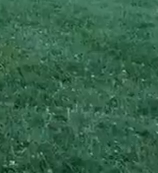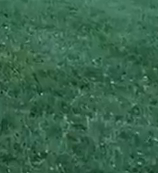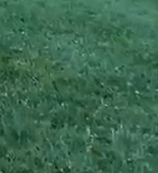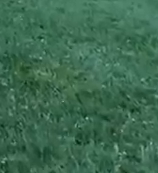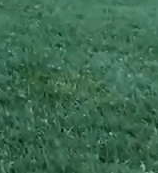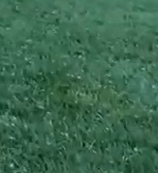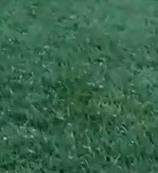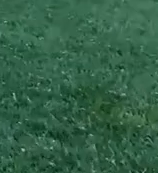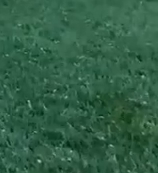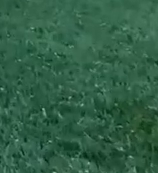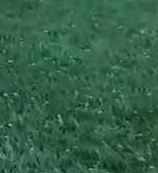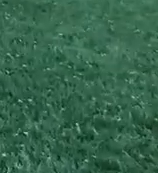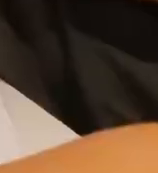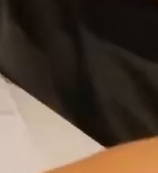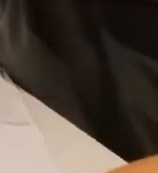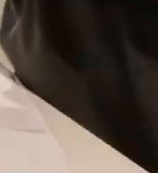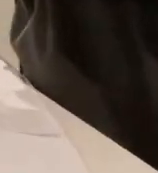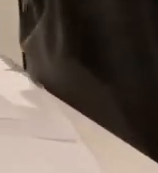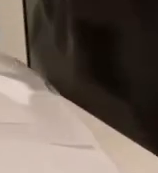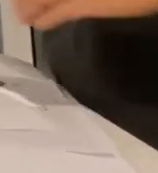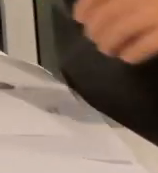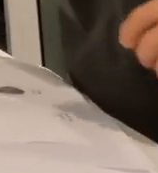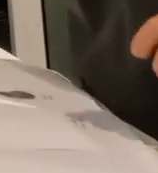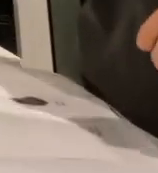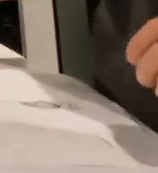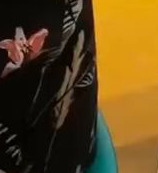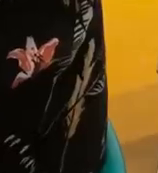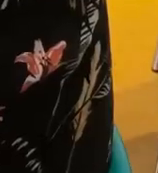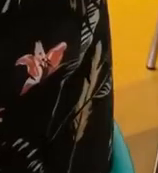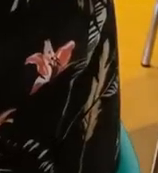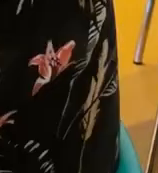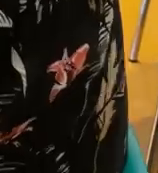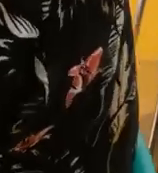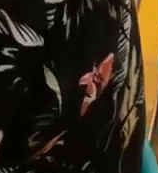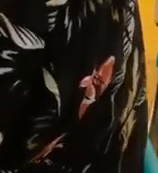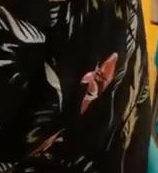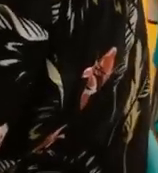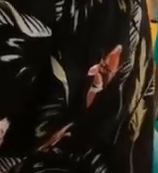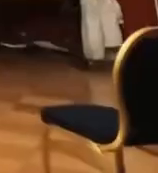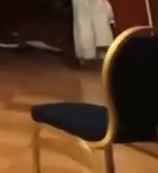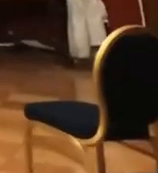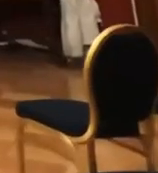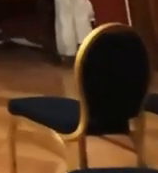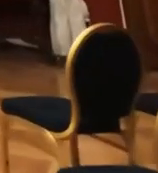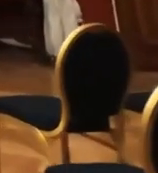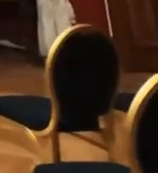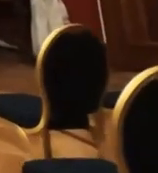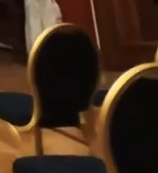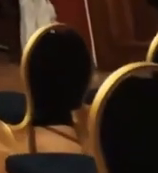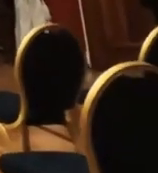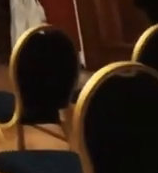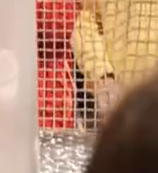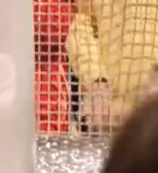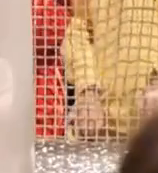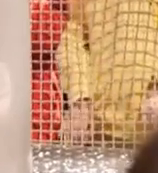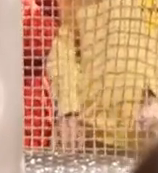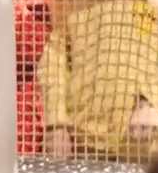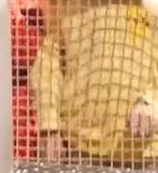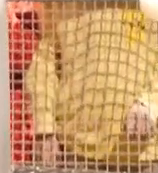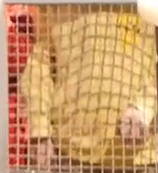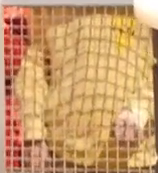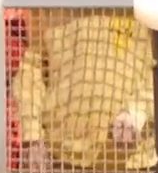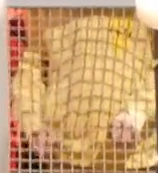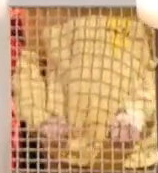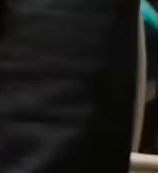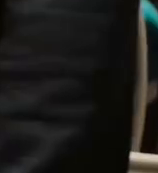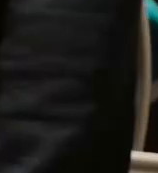interactivas y educativas impartir estos talleres y para ello previamente estudiar todas las herramientas multimediales e interdisciplinares que les